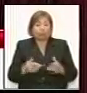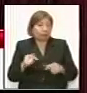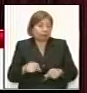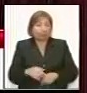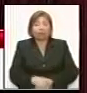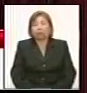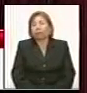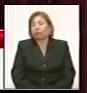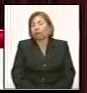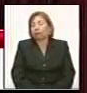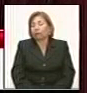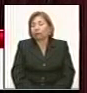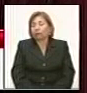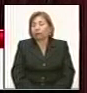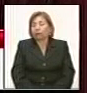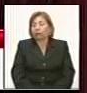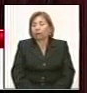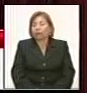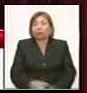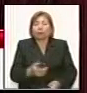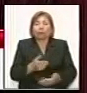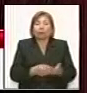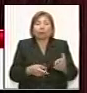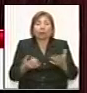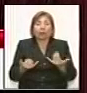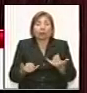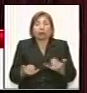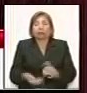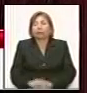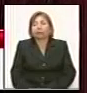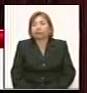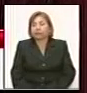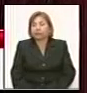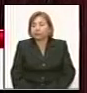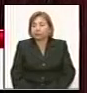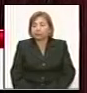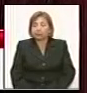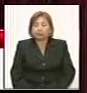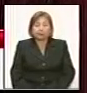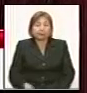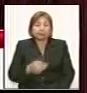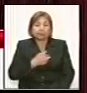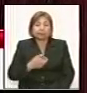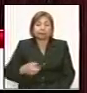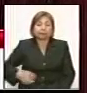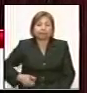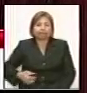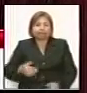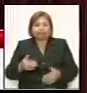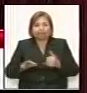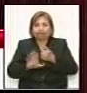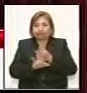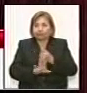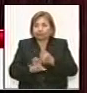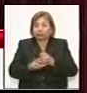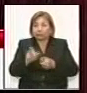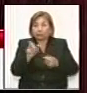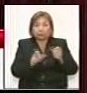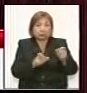Entonces, lo que pasa ahora es que el presidente tiene un cierto respaldo